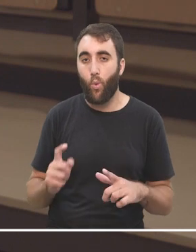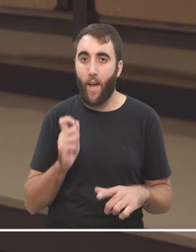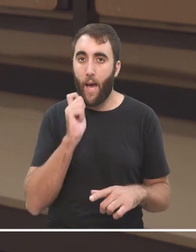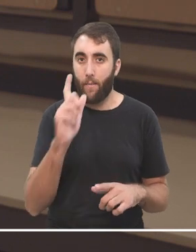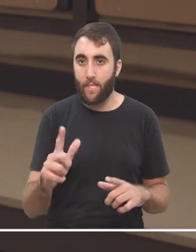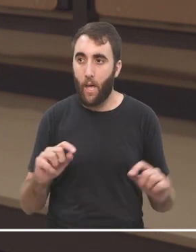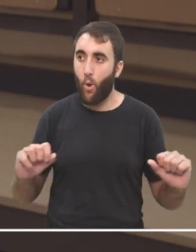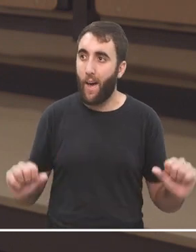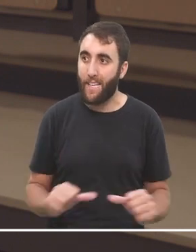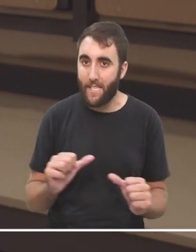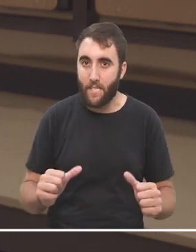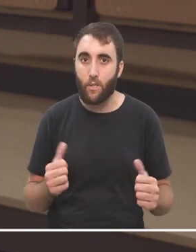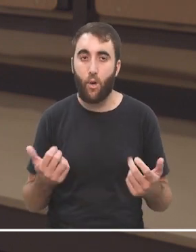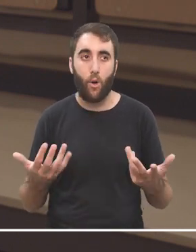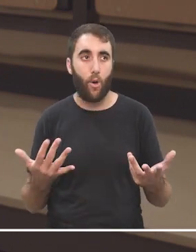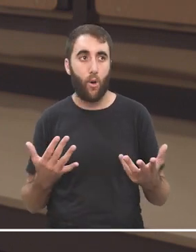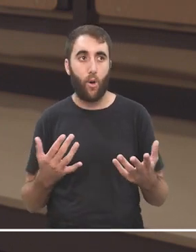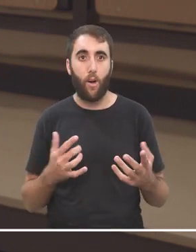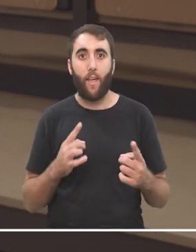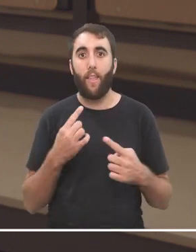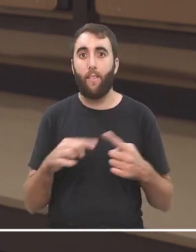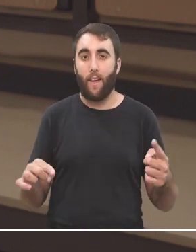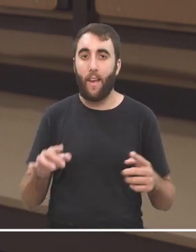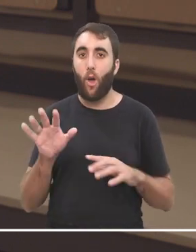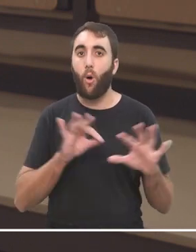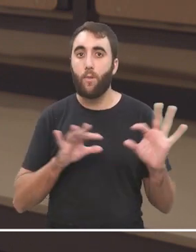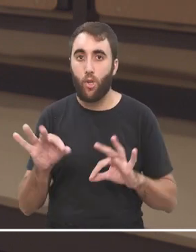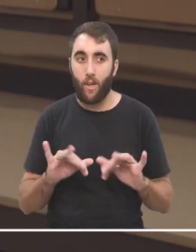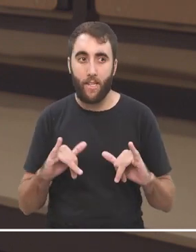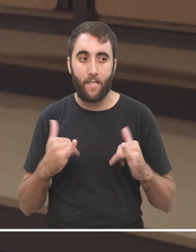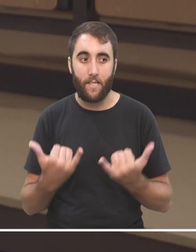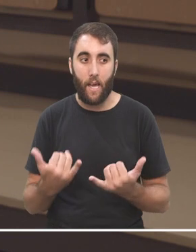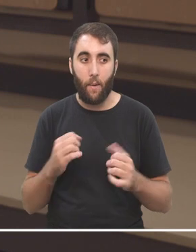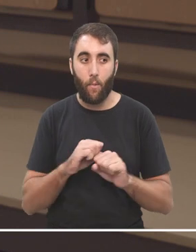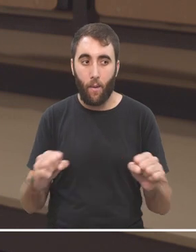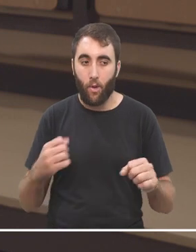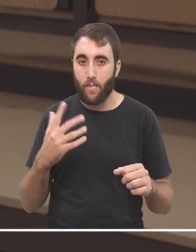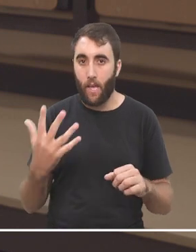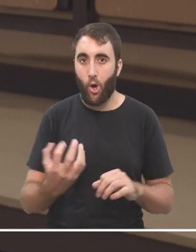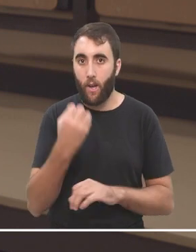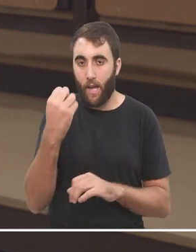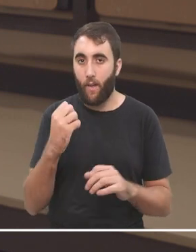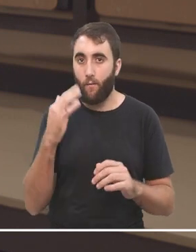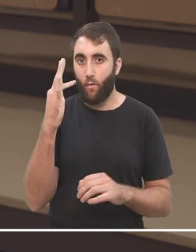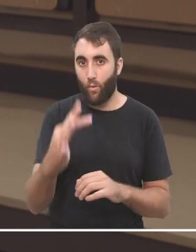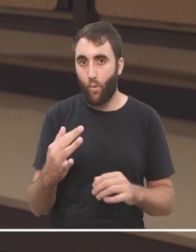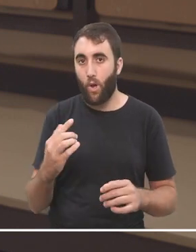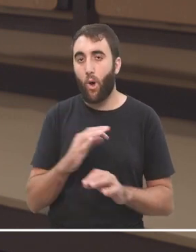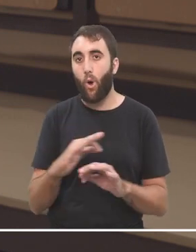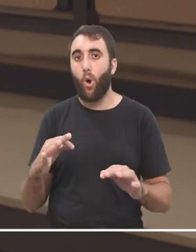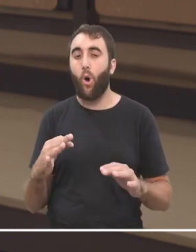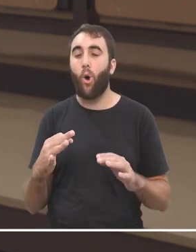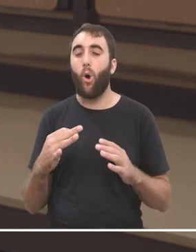y su acceso a las distintas opciones que podría encontrar en el futuro, tanto académicas